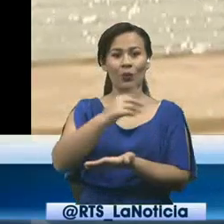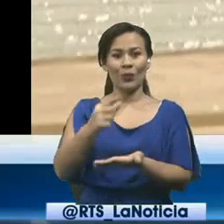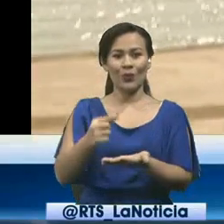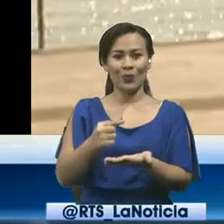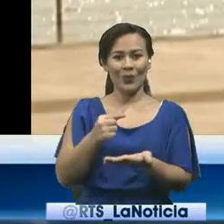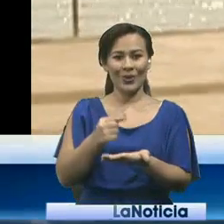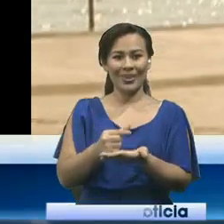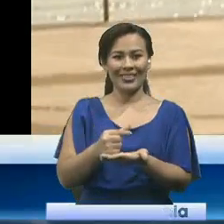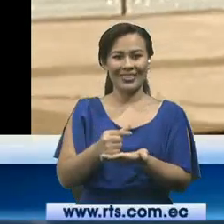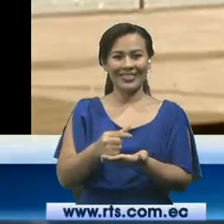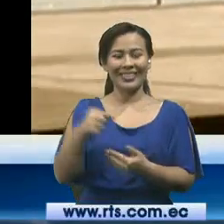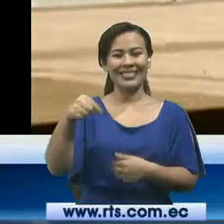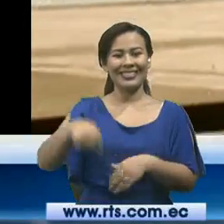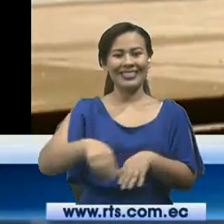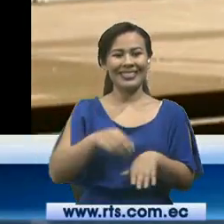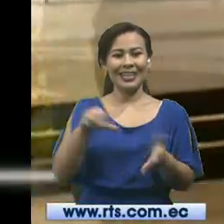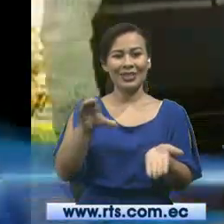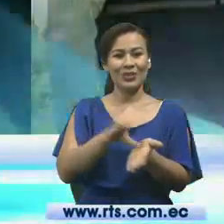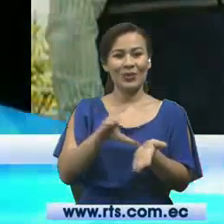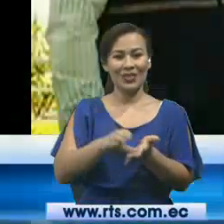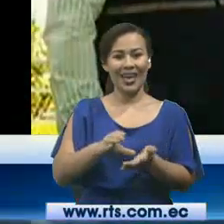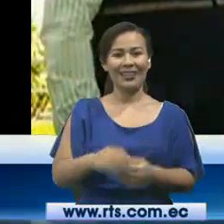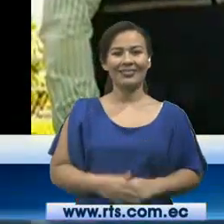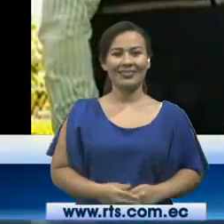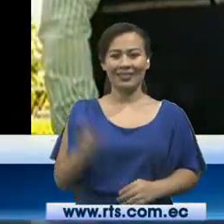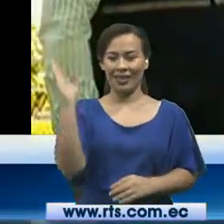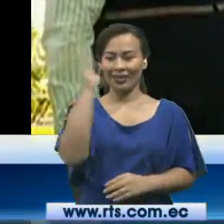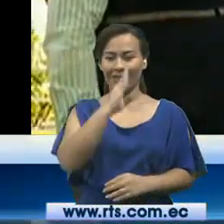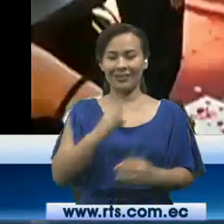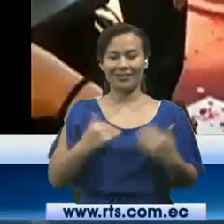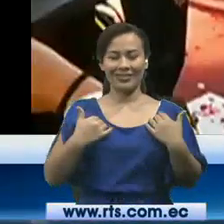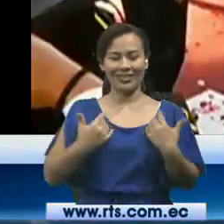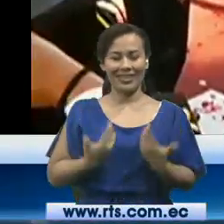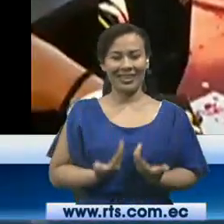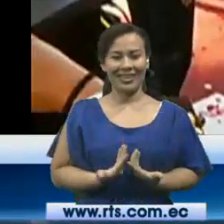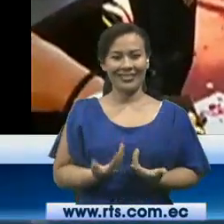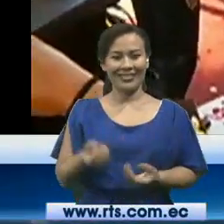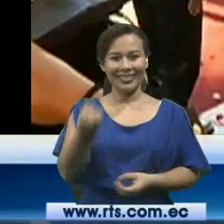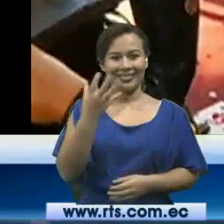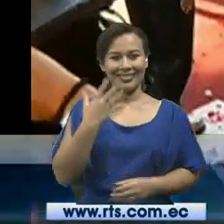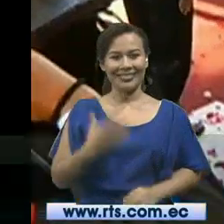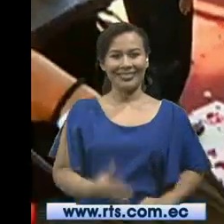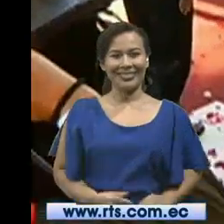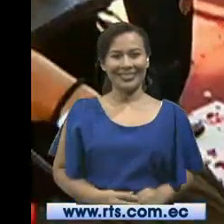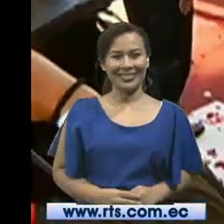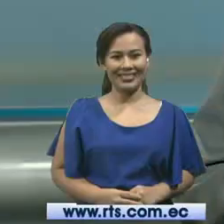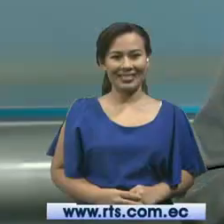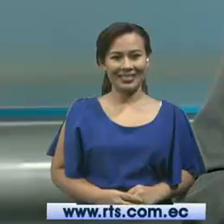y una ciudad imbatible. Informó Jorge Escobar.